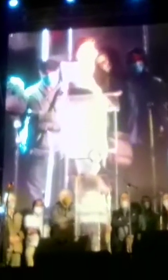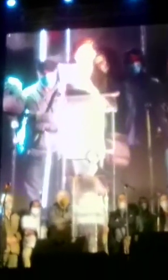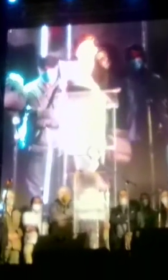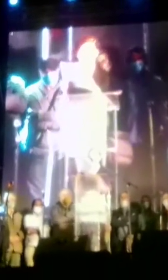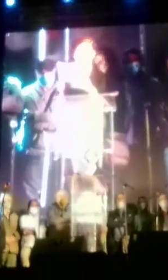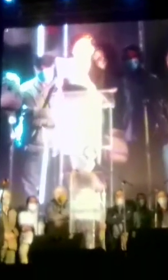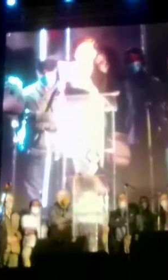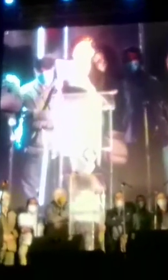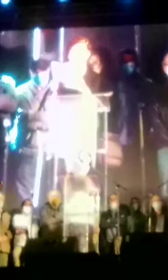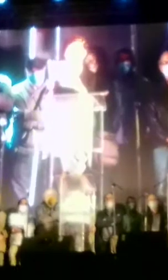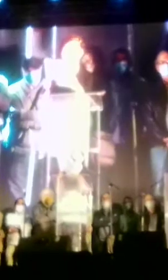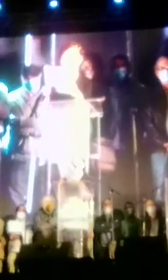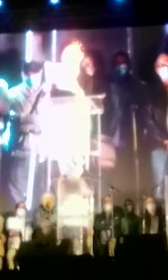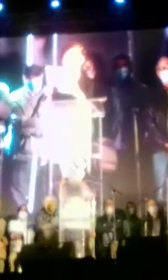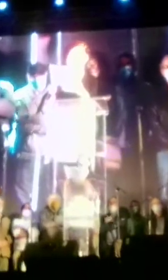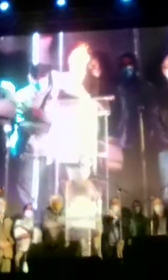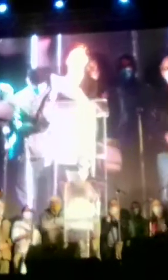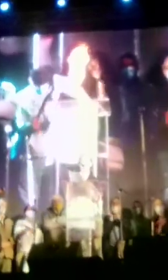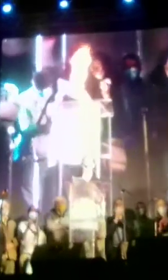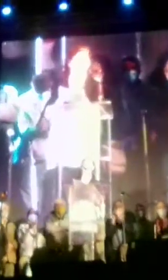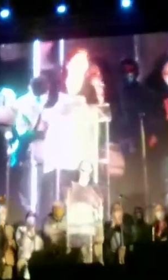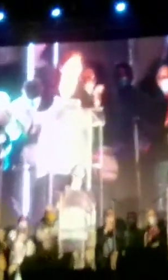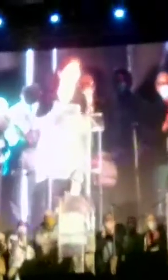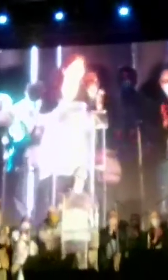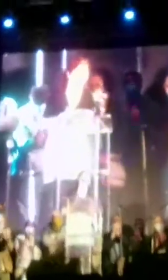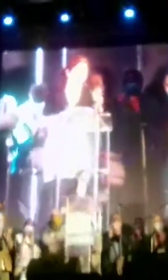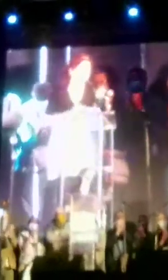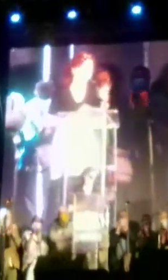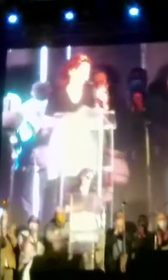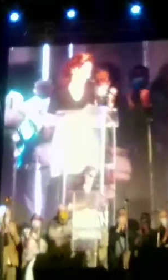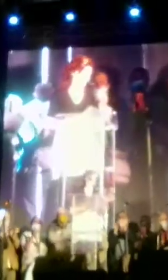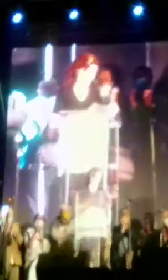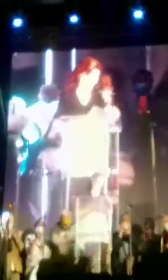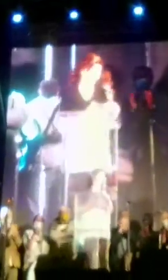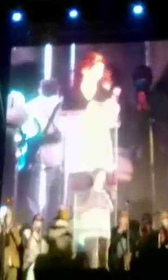votamos sí a la anulación de los 135 artículos de la LUC.